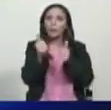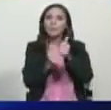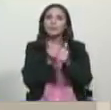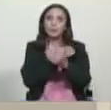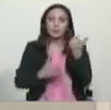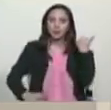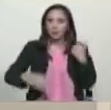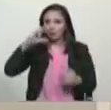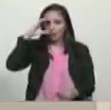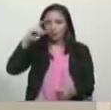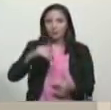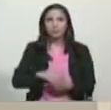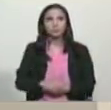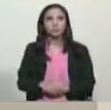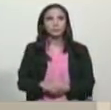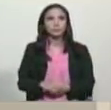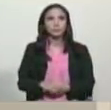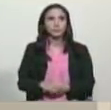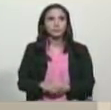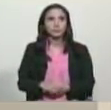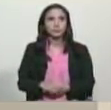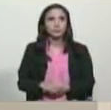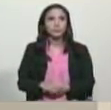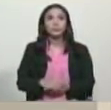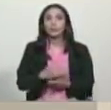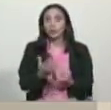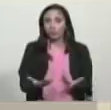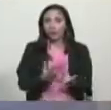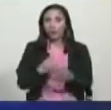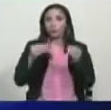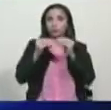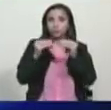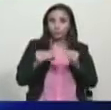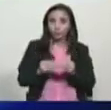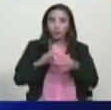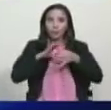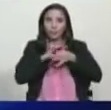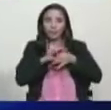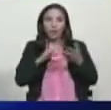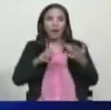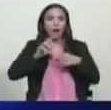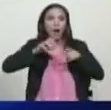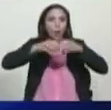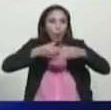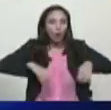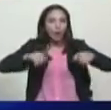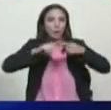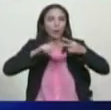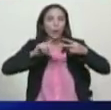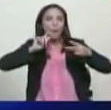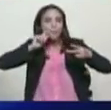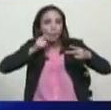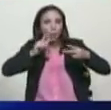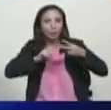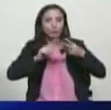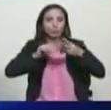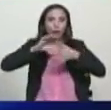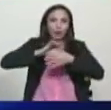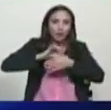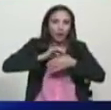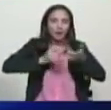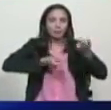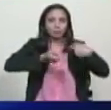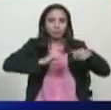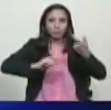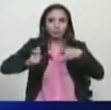por favor. Una alianza con los sectores productivos, privados, de huevos, pollo, carne, y hemos ya distribuido en las